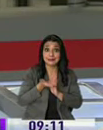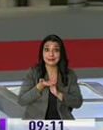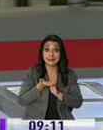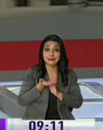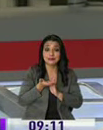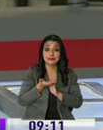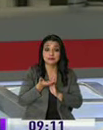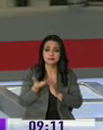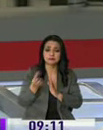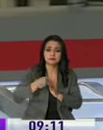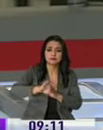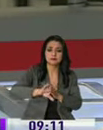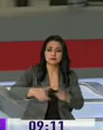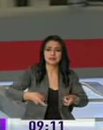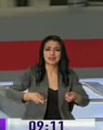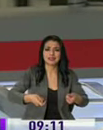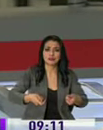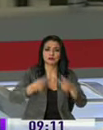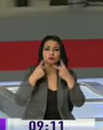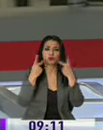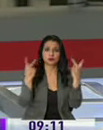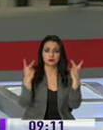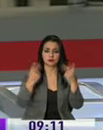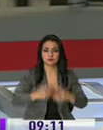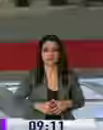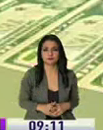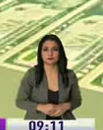rubro destinado al gasto del sector público.